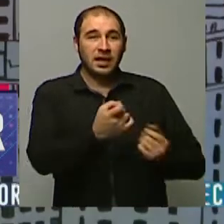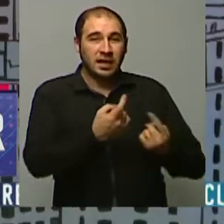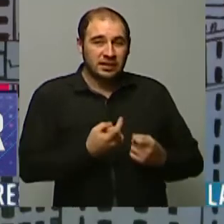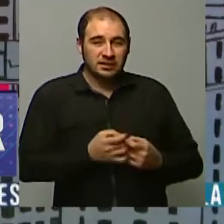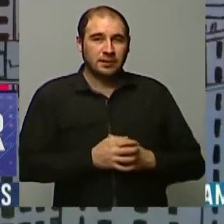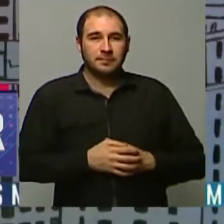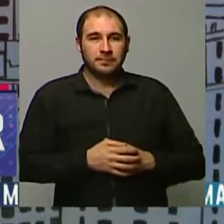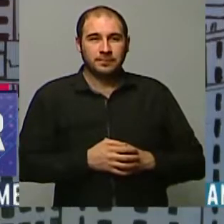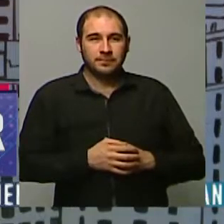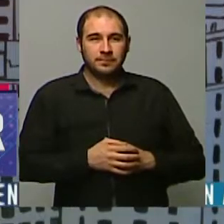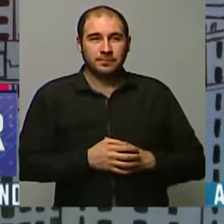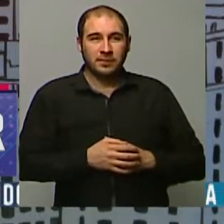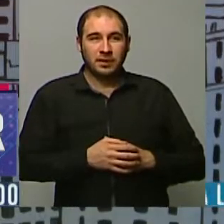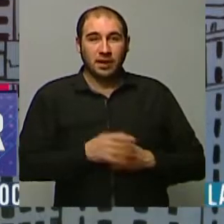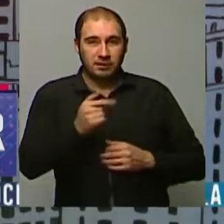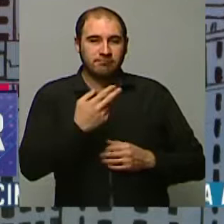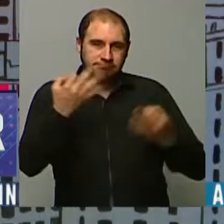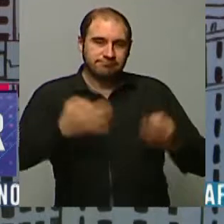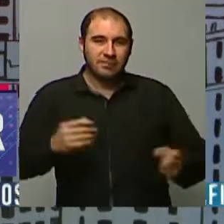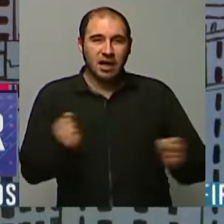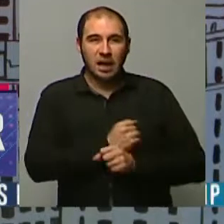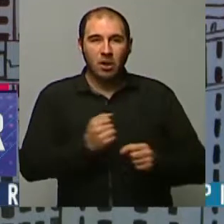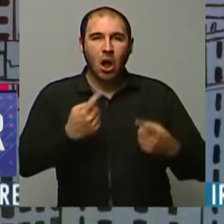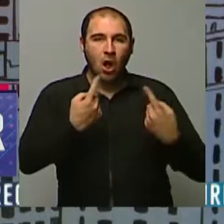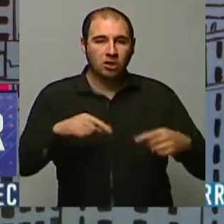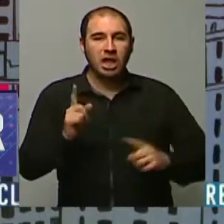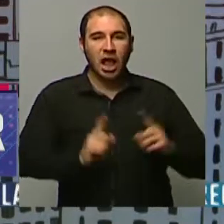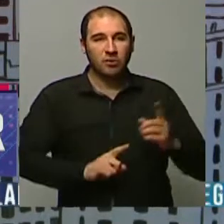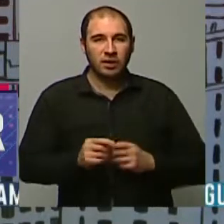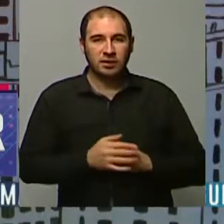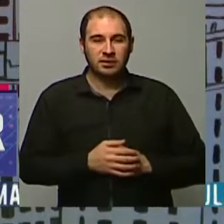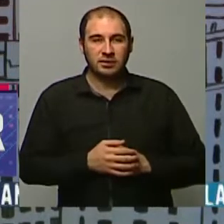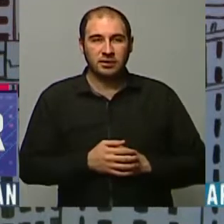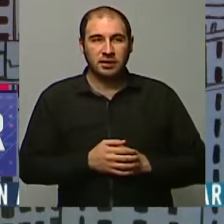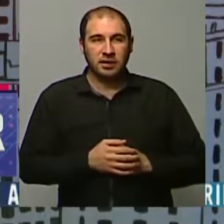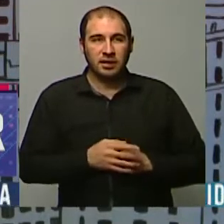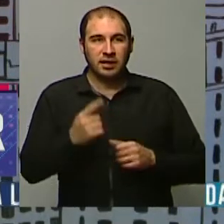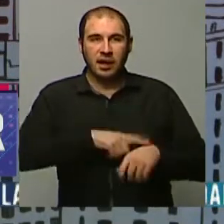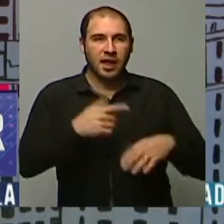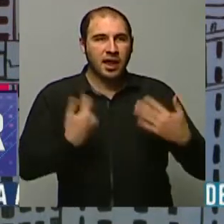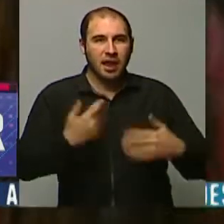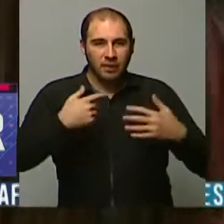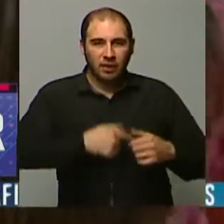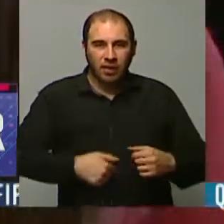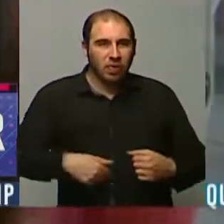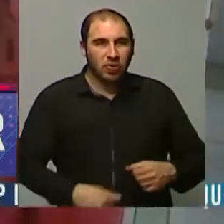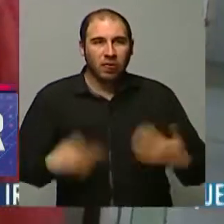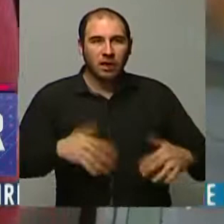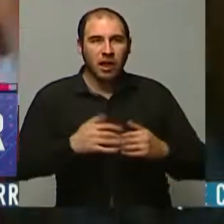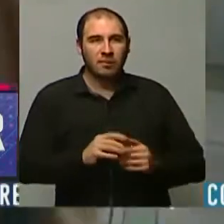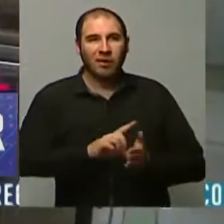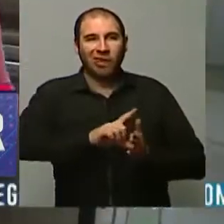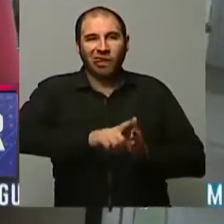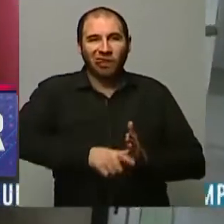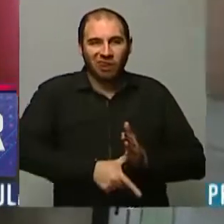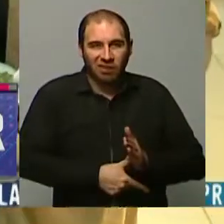necesitamos que, o sea, se justifica que hayan situaciones donde puedan tener aceleración del intestino o retraso